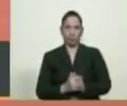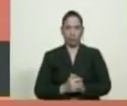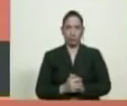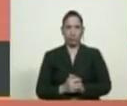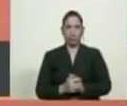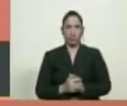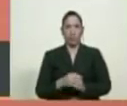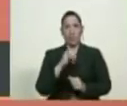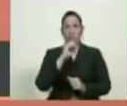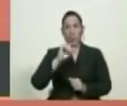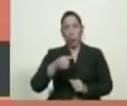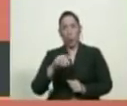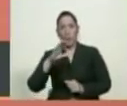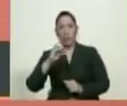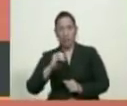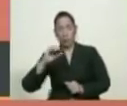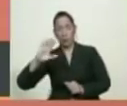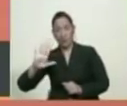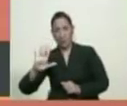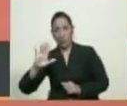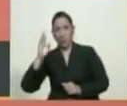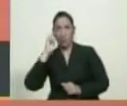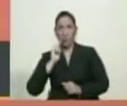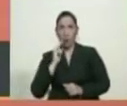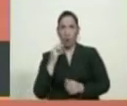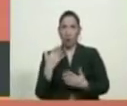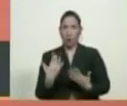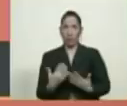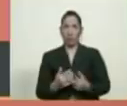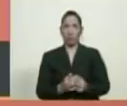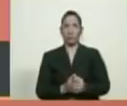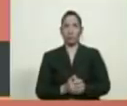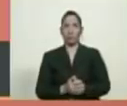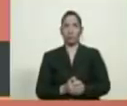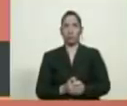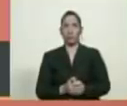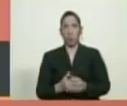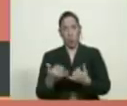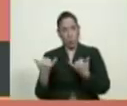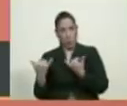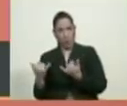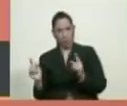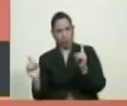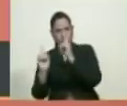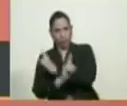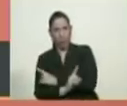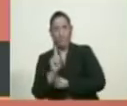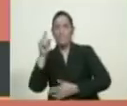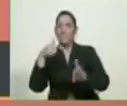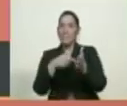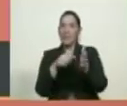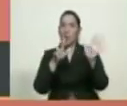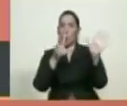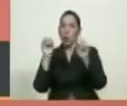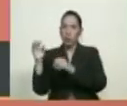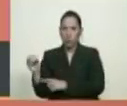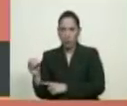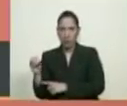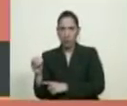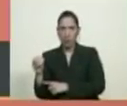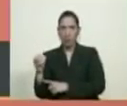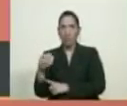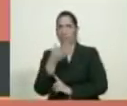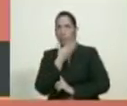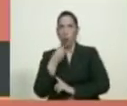0,5 bolívares soberanos, y en este momento los trabajadores van a cobrar 1.800 bolívares